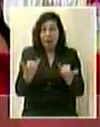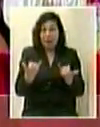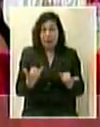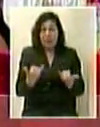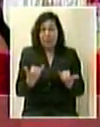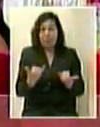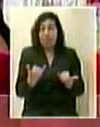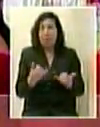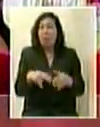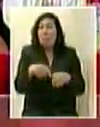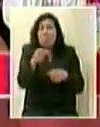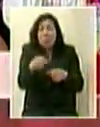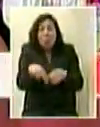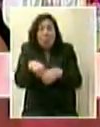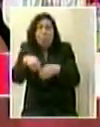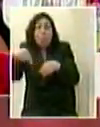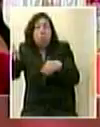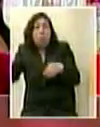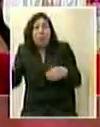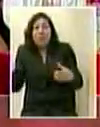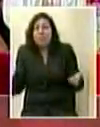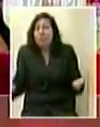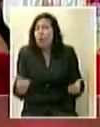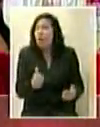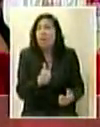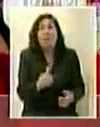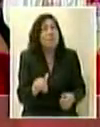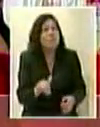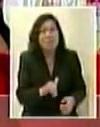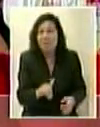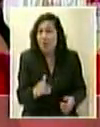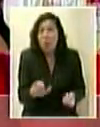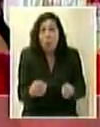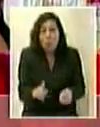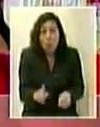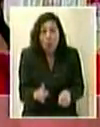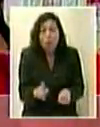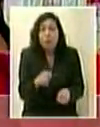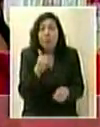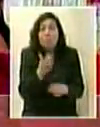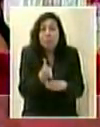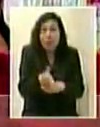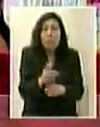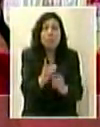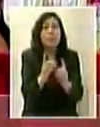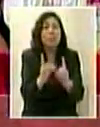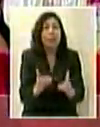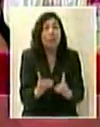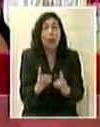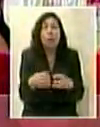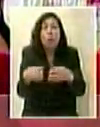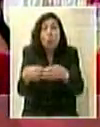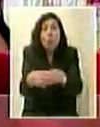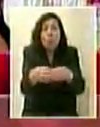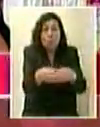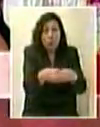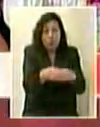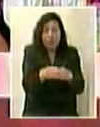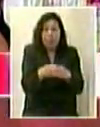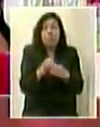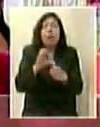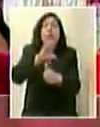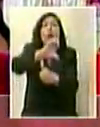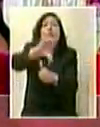la gente está excluida. Lo mismo ocurre cuando estamos en el distrito, las comunidades que están